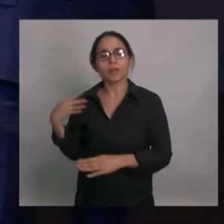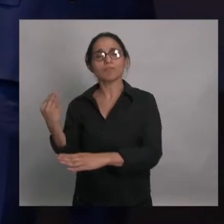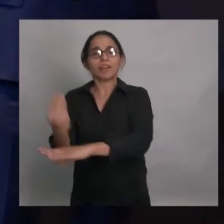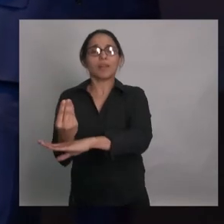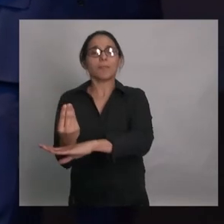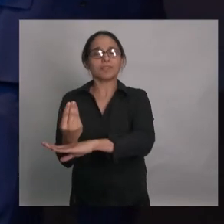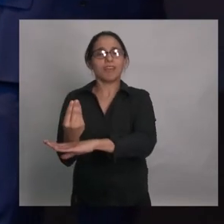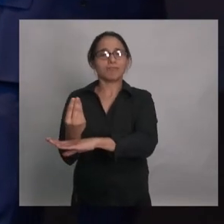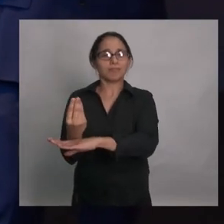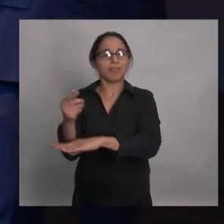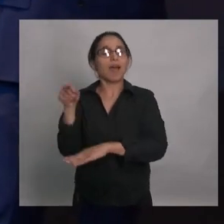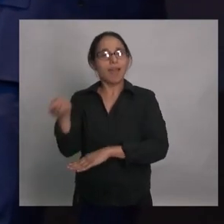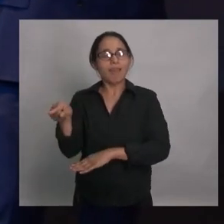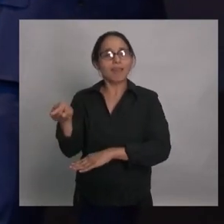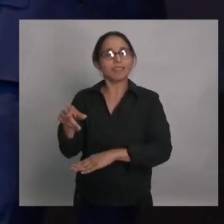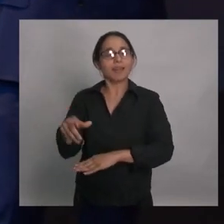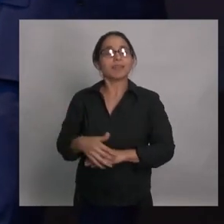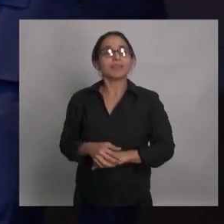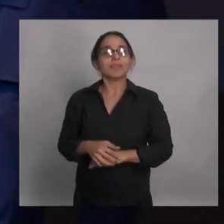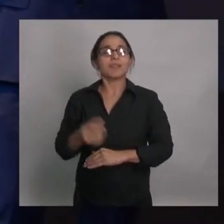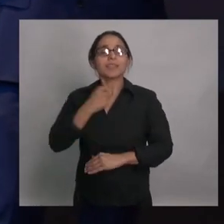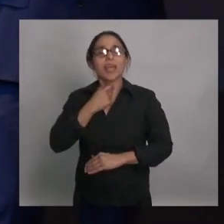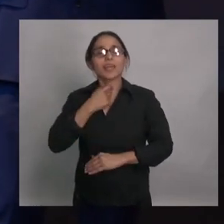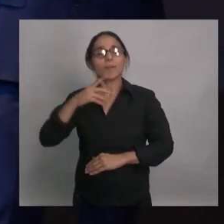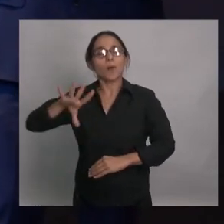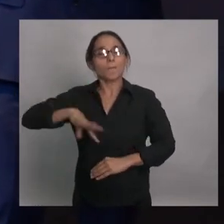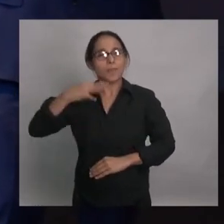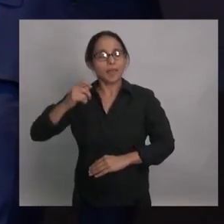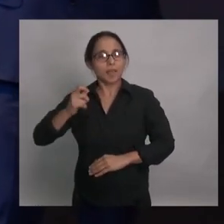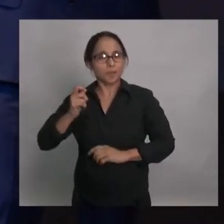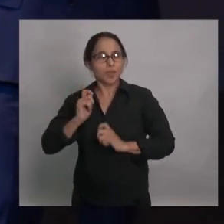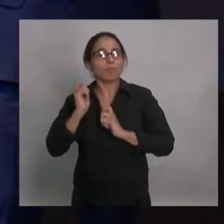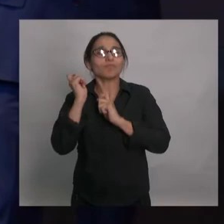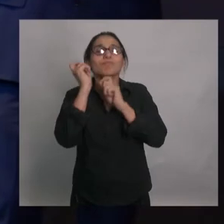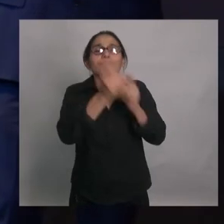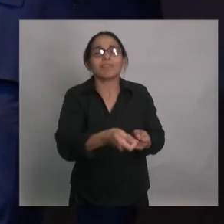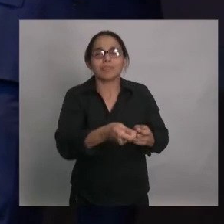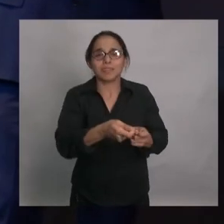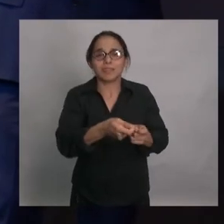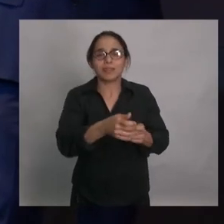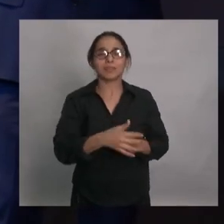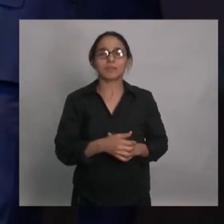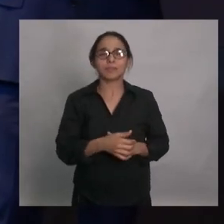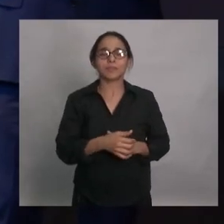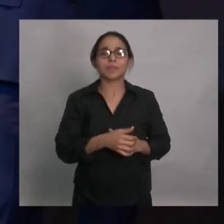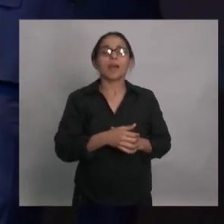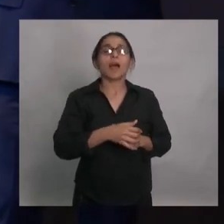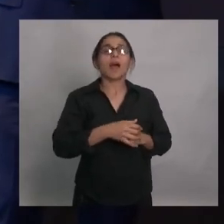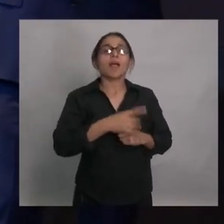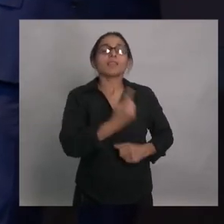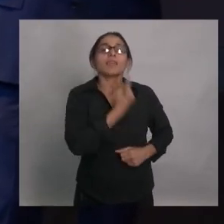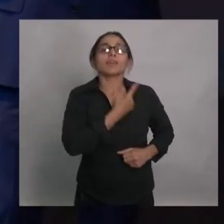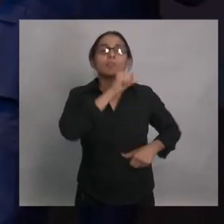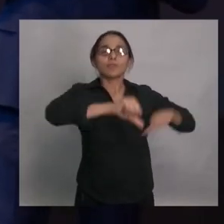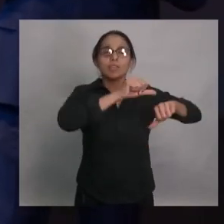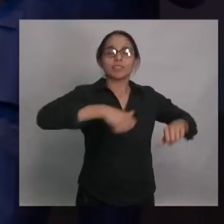y a través de ella queremos entregar este premio a la dirección de ciencias sociales